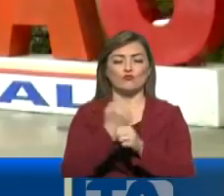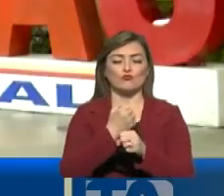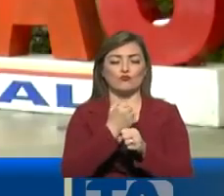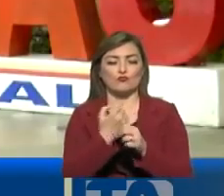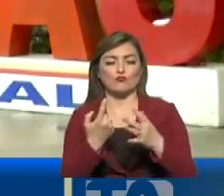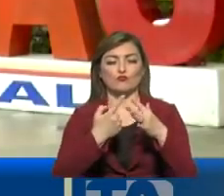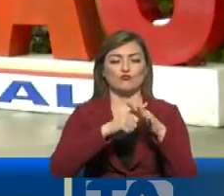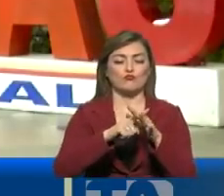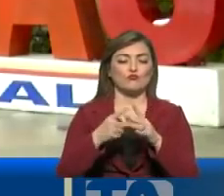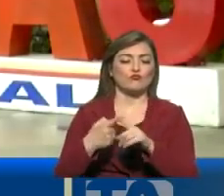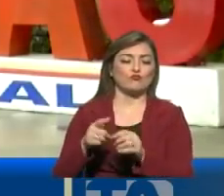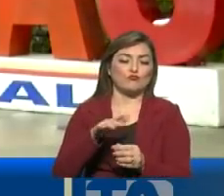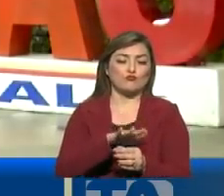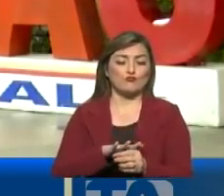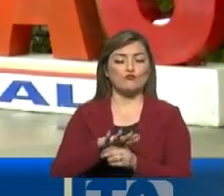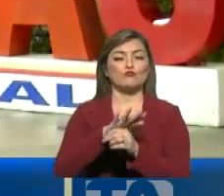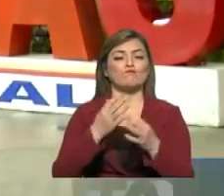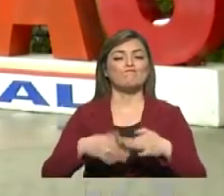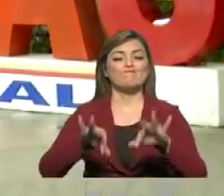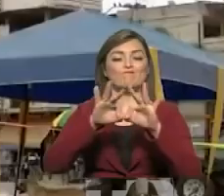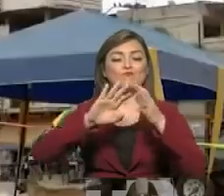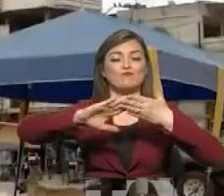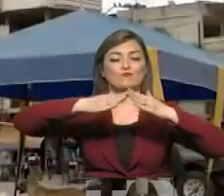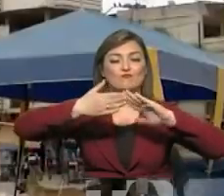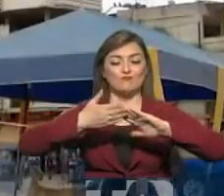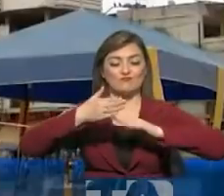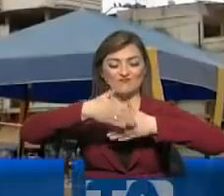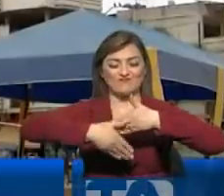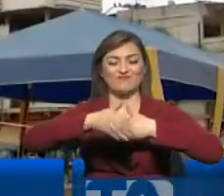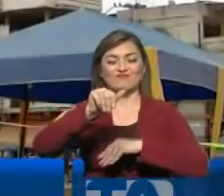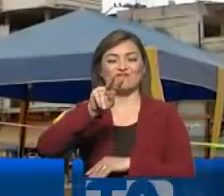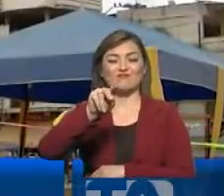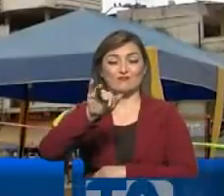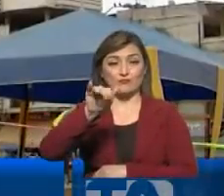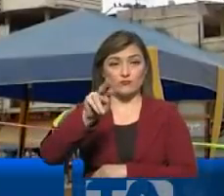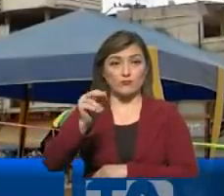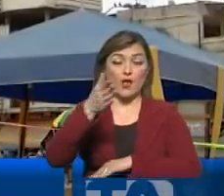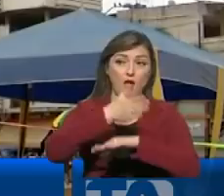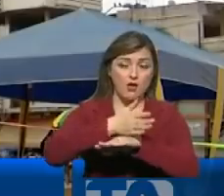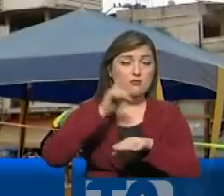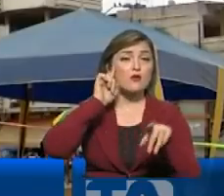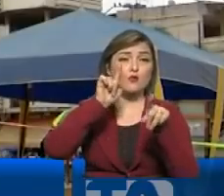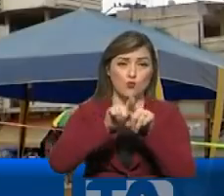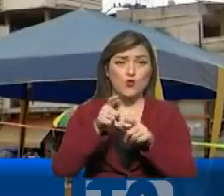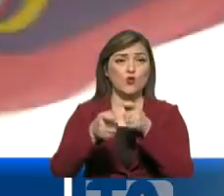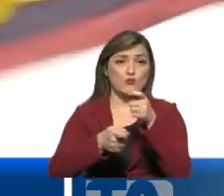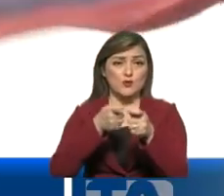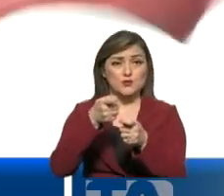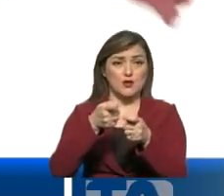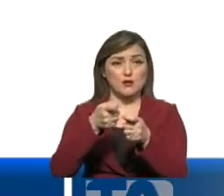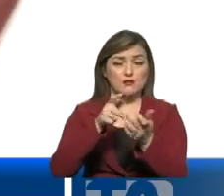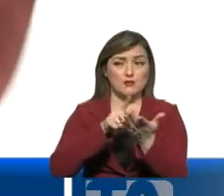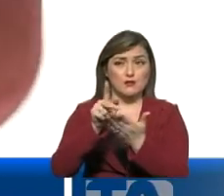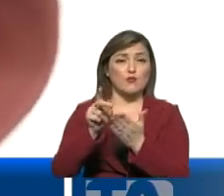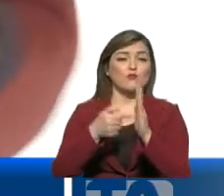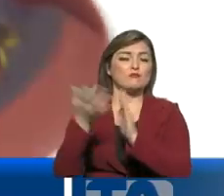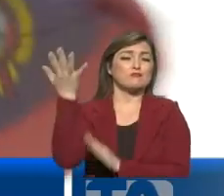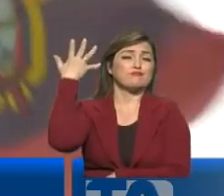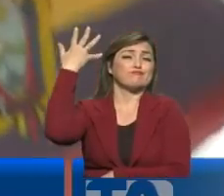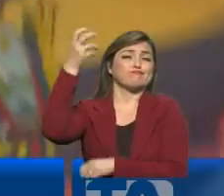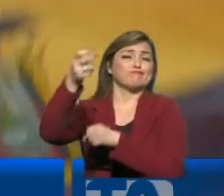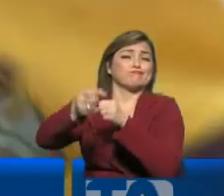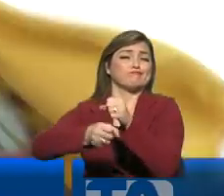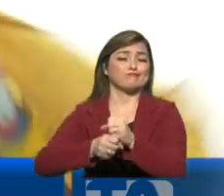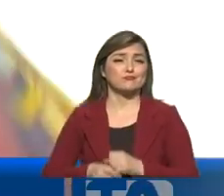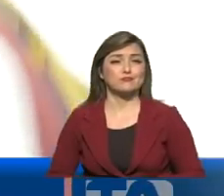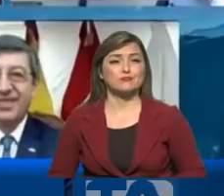ámbitos. Este es un gran hito en la comunidad andina que ya cuenta con un acuerdo comercial y arancelario hace decenas de años